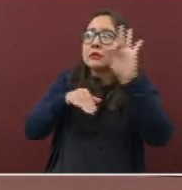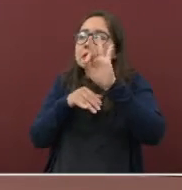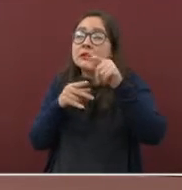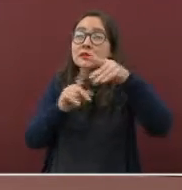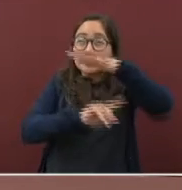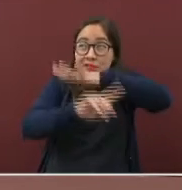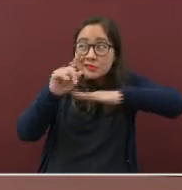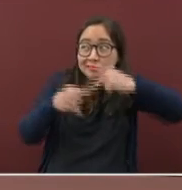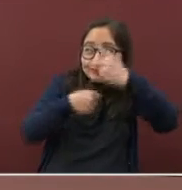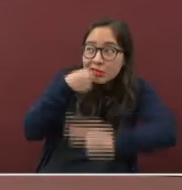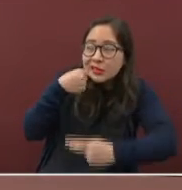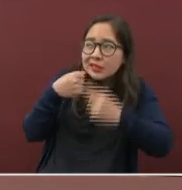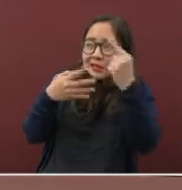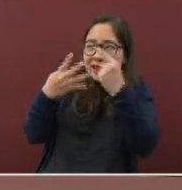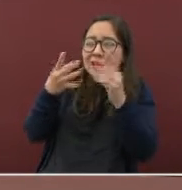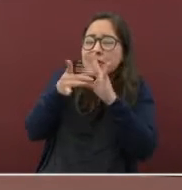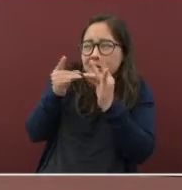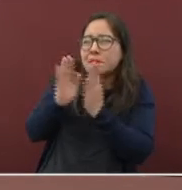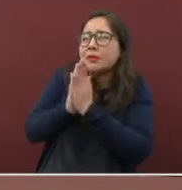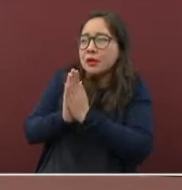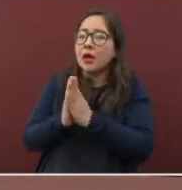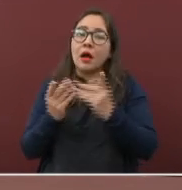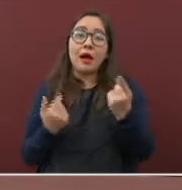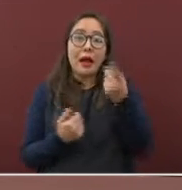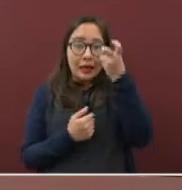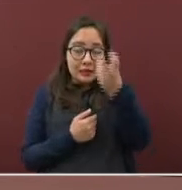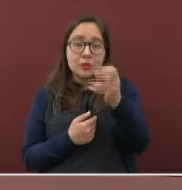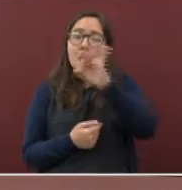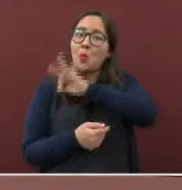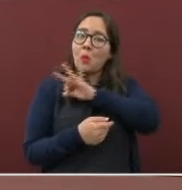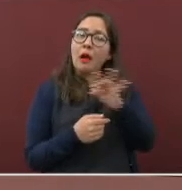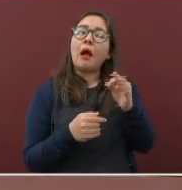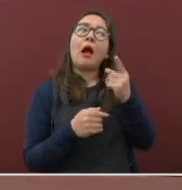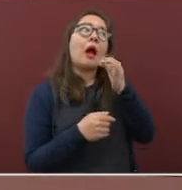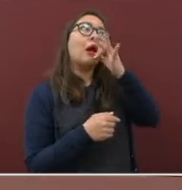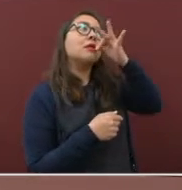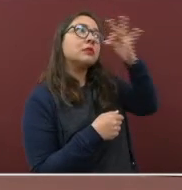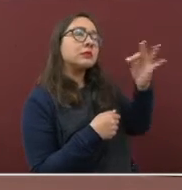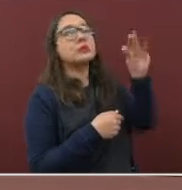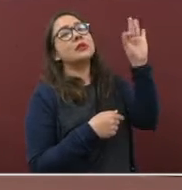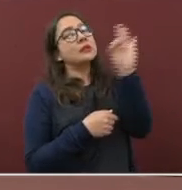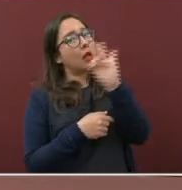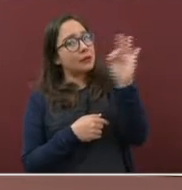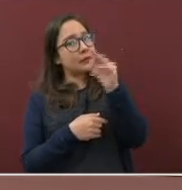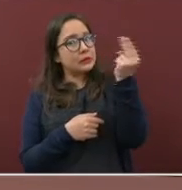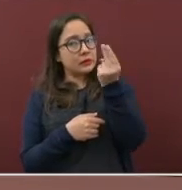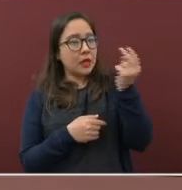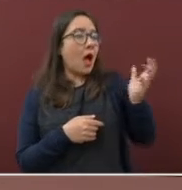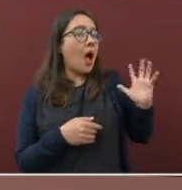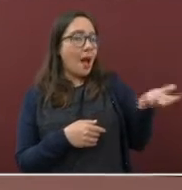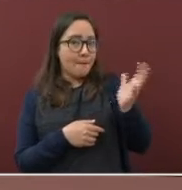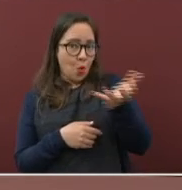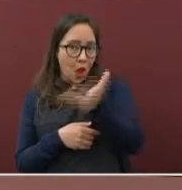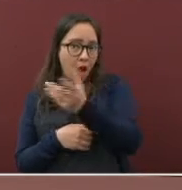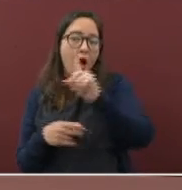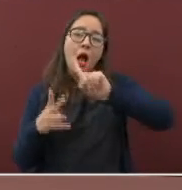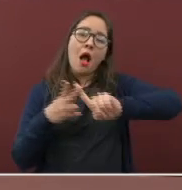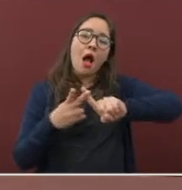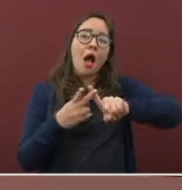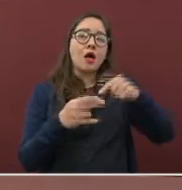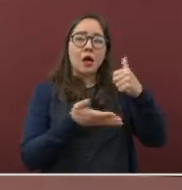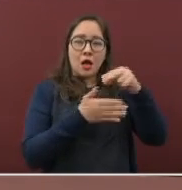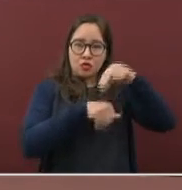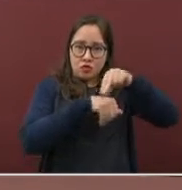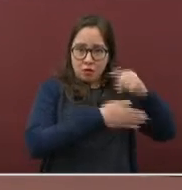riesgo o desperfecto con esto puedan determinar si este el servicio de ambulancia asistencia médica